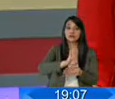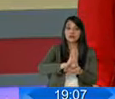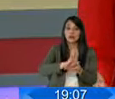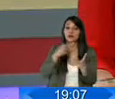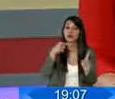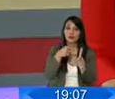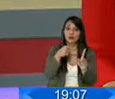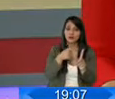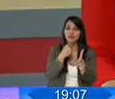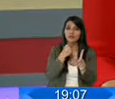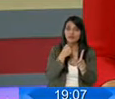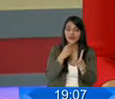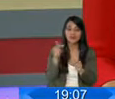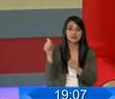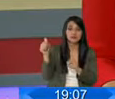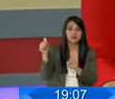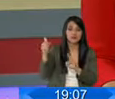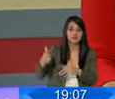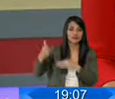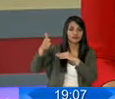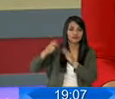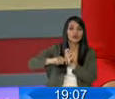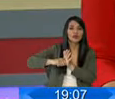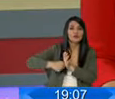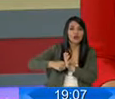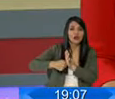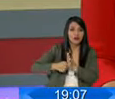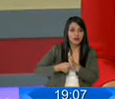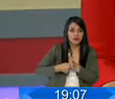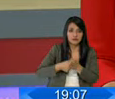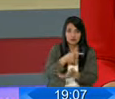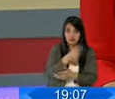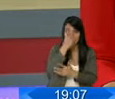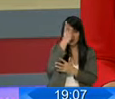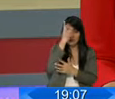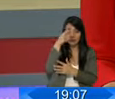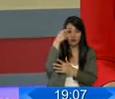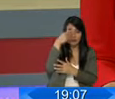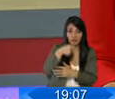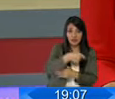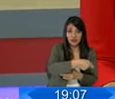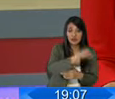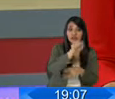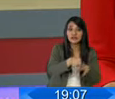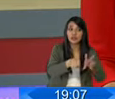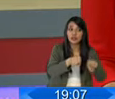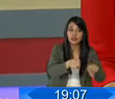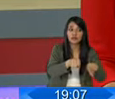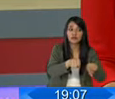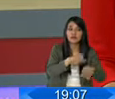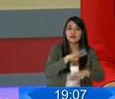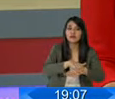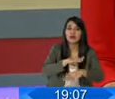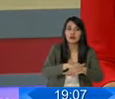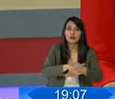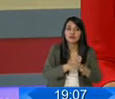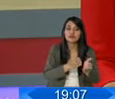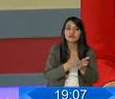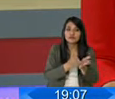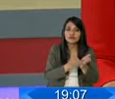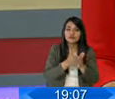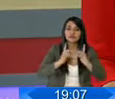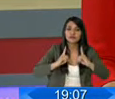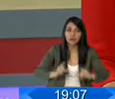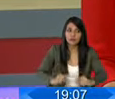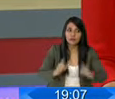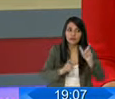Espinosa, asegura que será la Contraloría la que defina si existe o no una deuda del Estado con la Seguridad Social por prestaciones de salud a jubilados